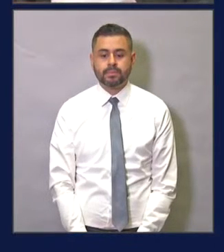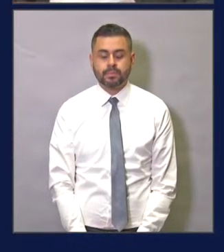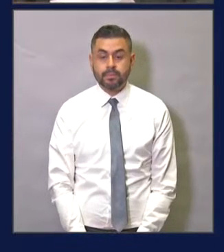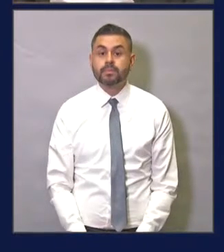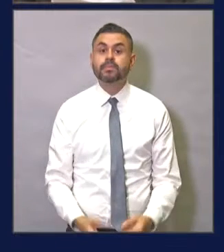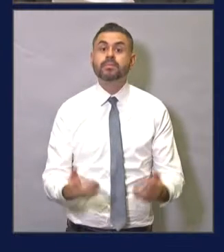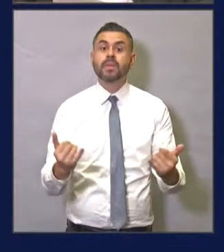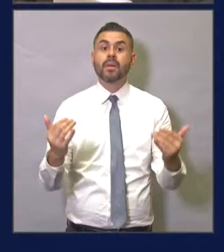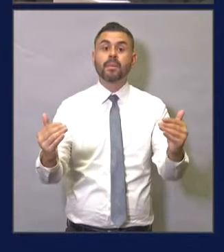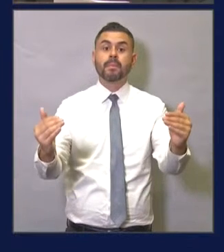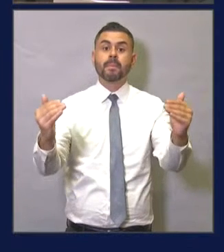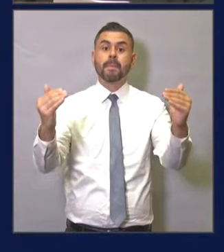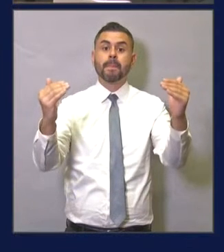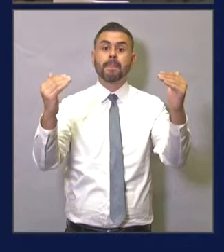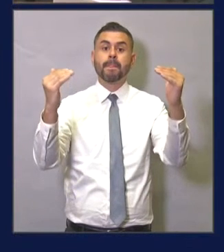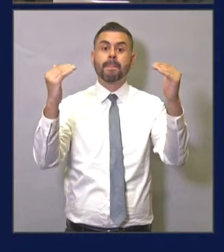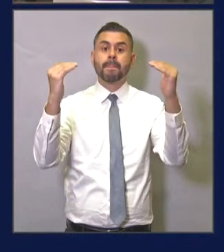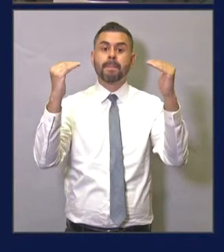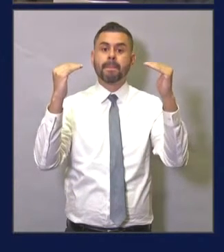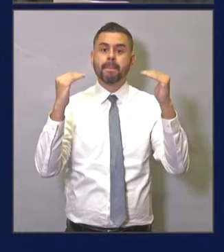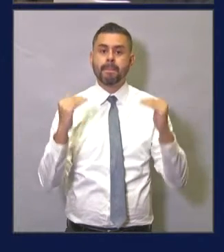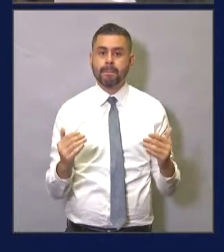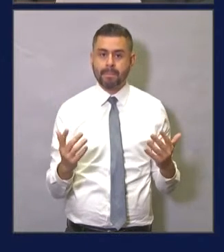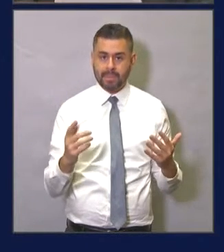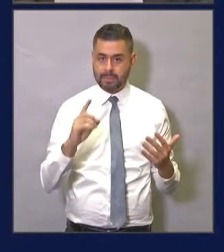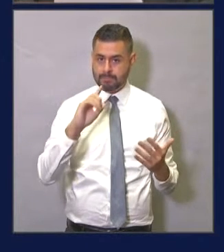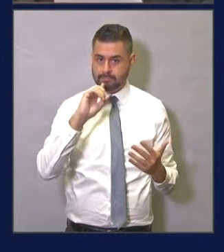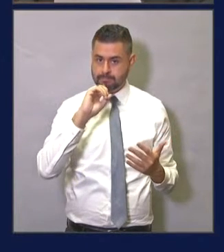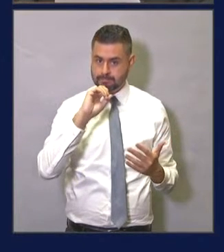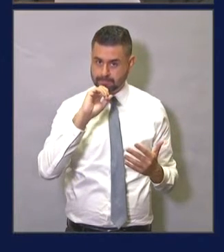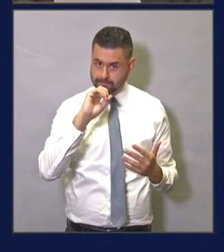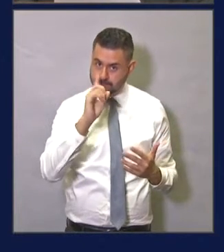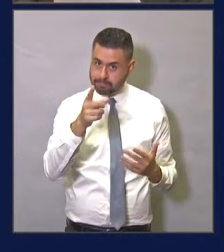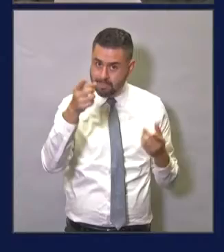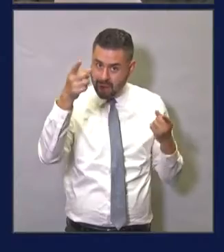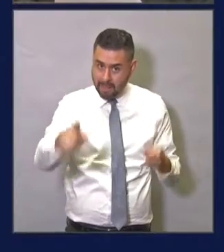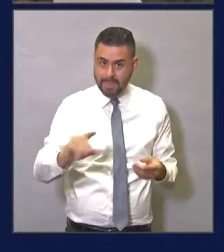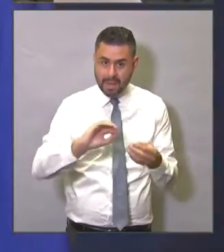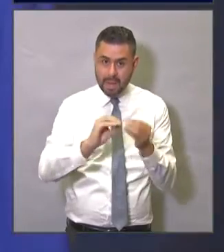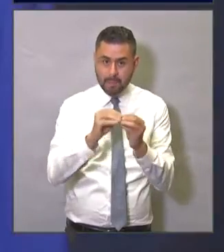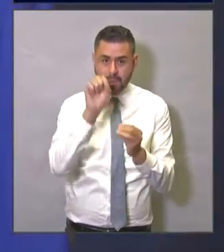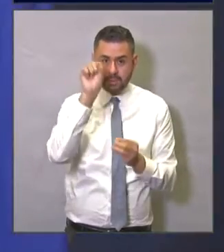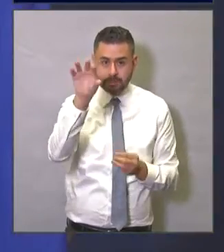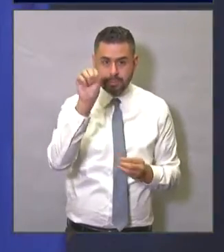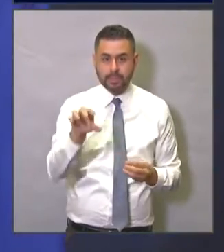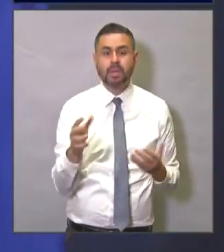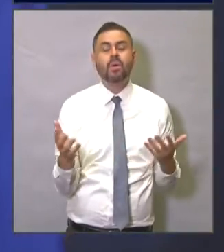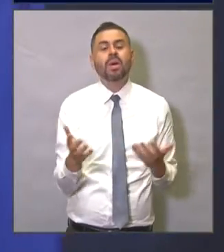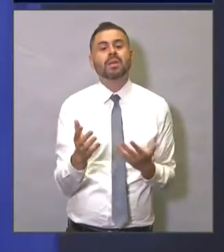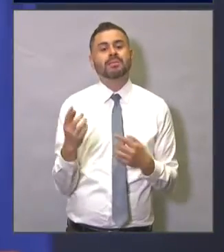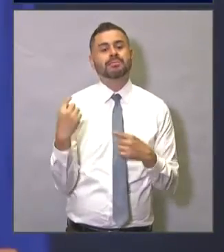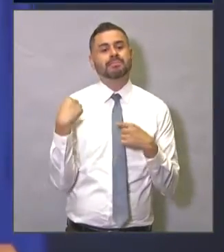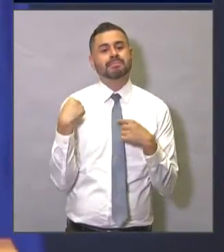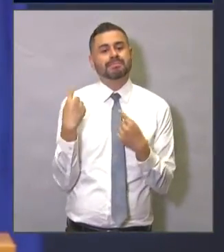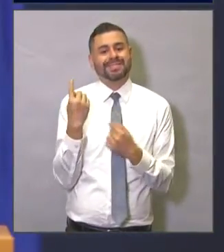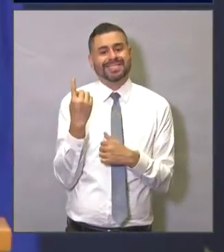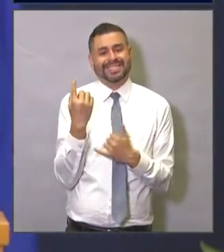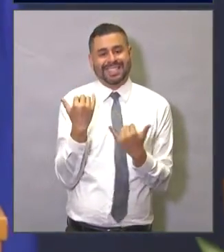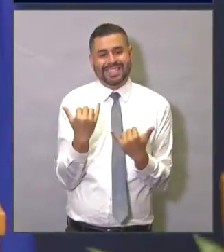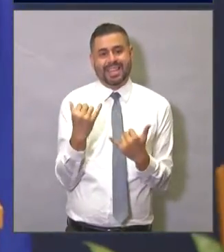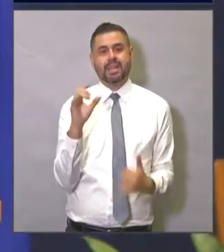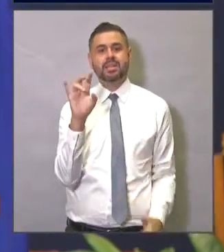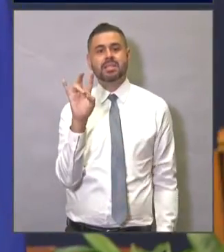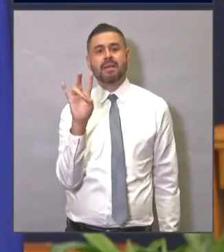Ahora, para actualizarlos sobre nuestro estado actual. Estamos tristes de reportar 75 fallecimientos adicionales